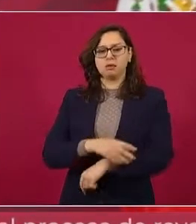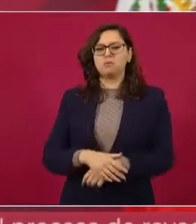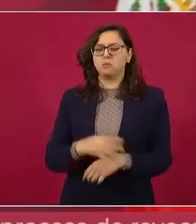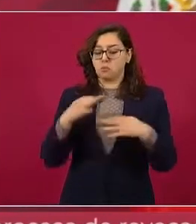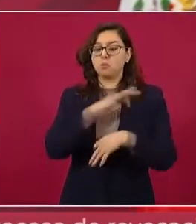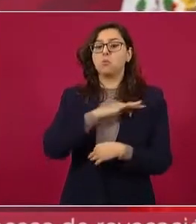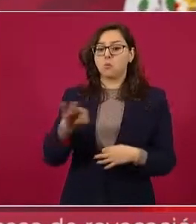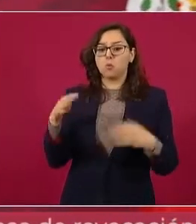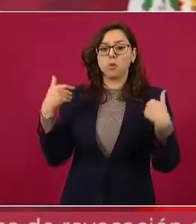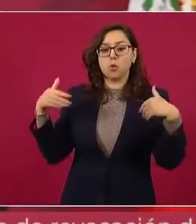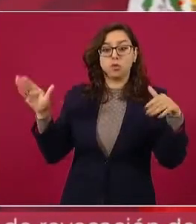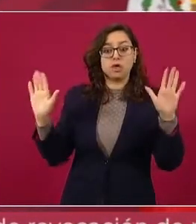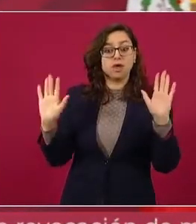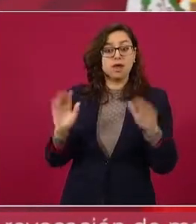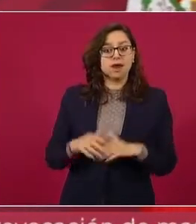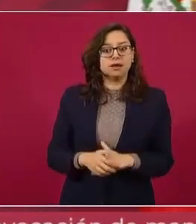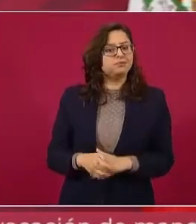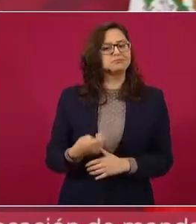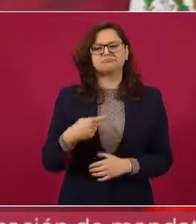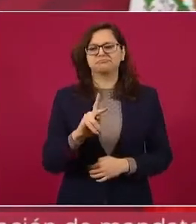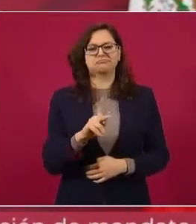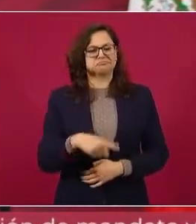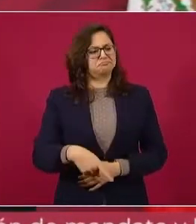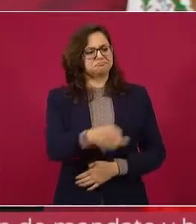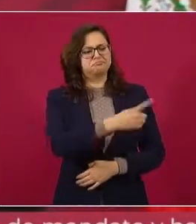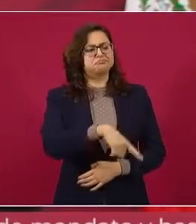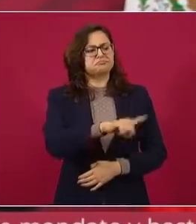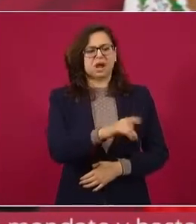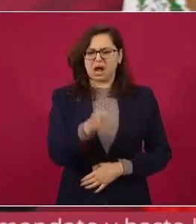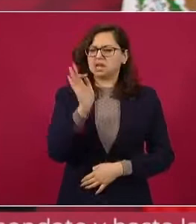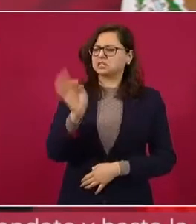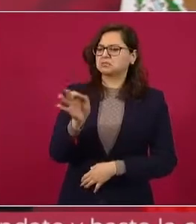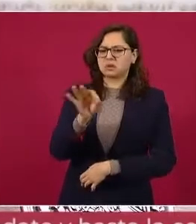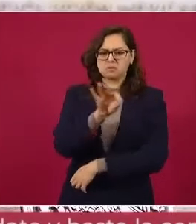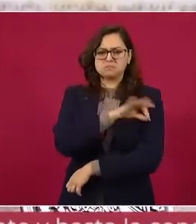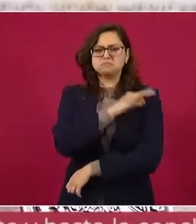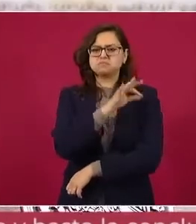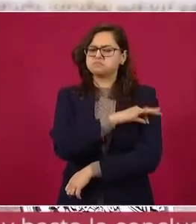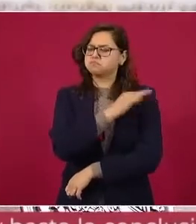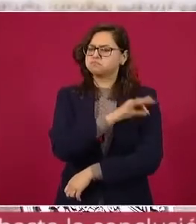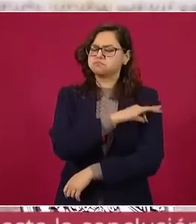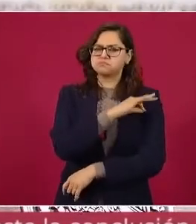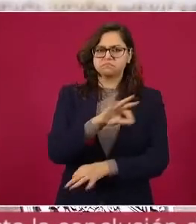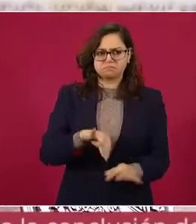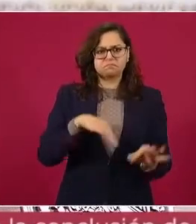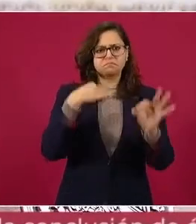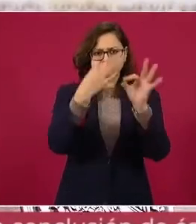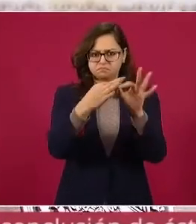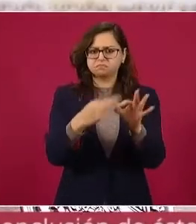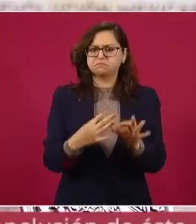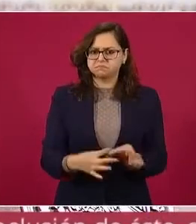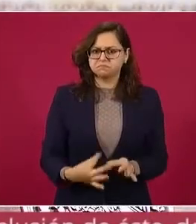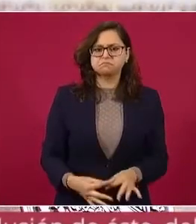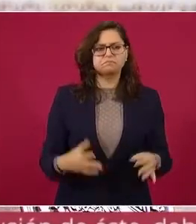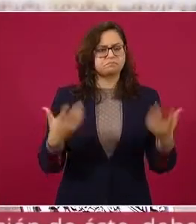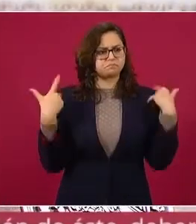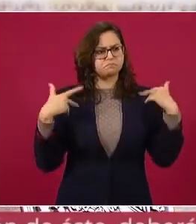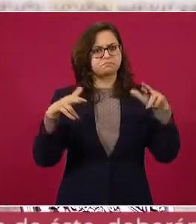se les vacunó y ahí están maestras y maestros